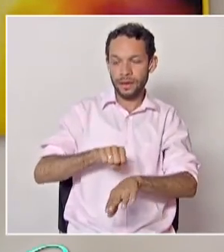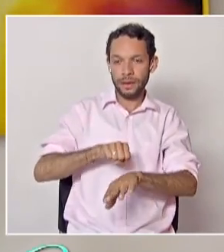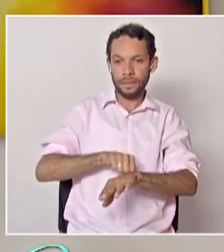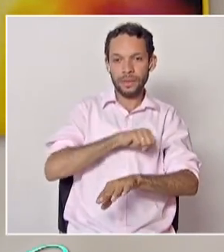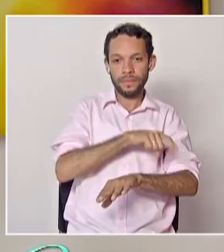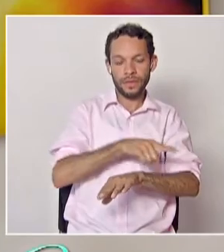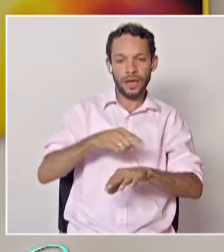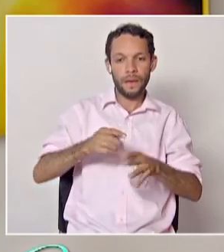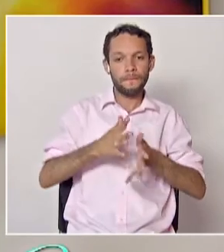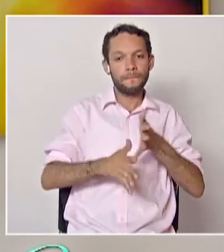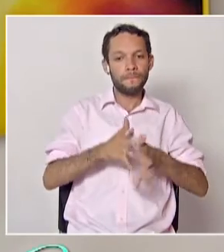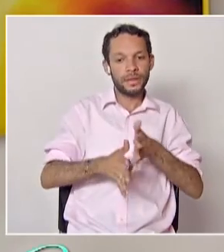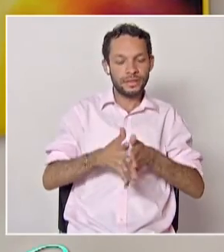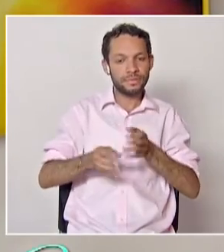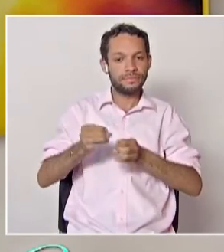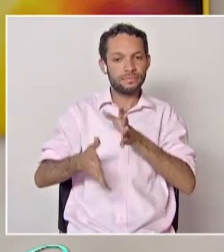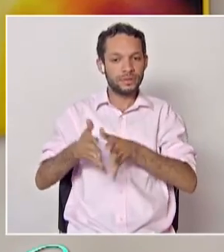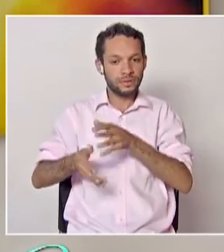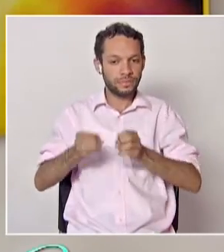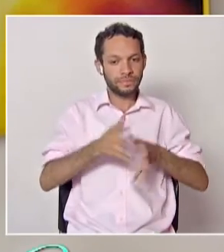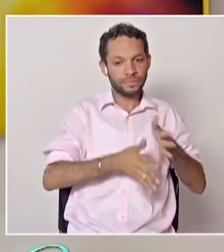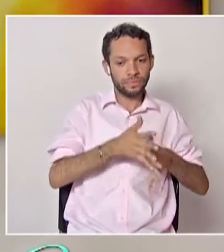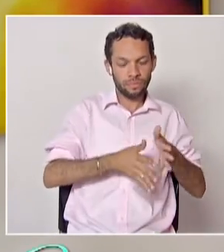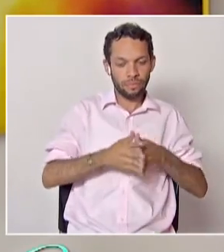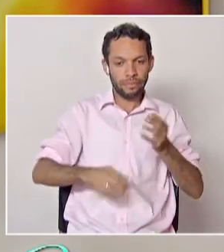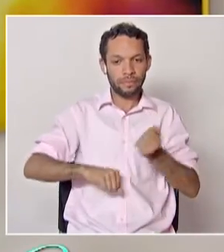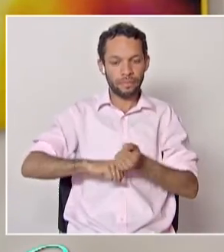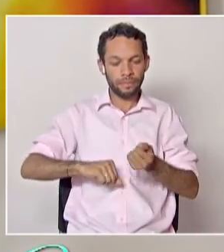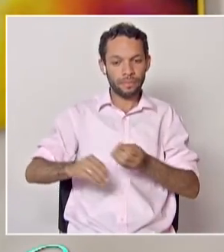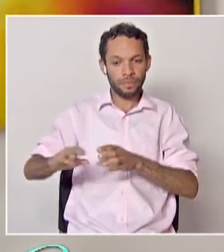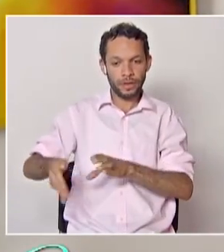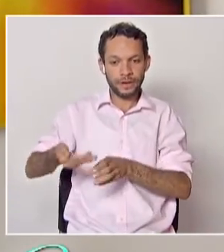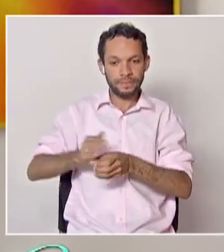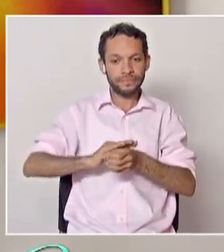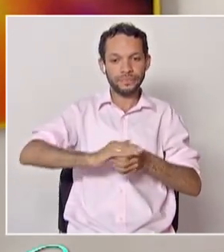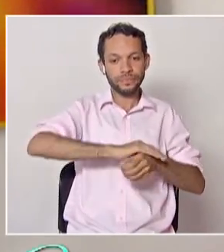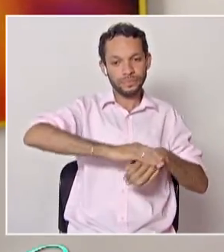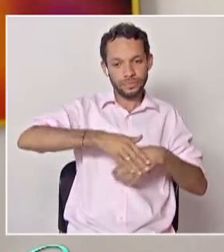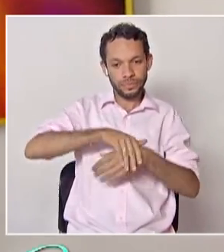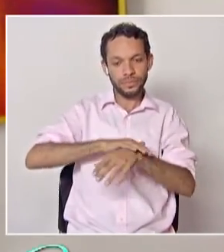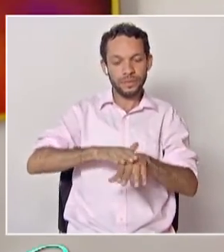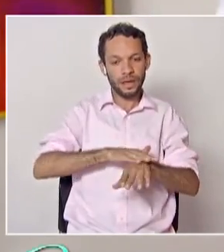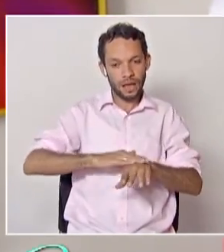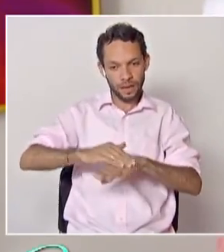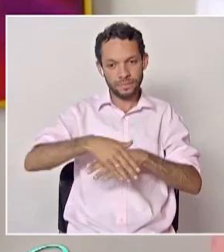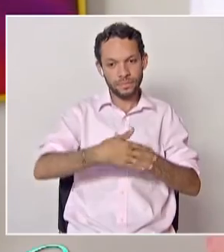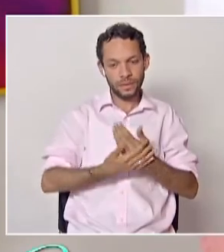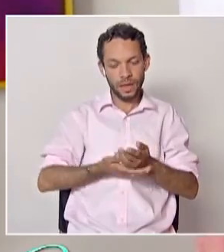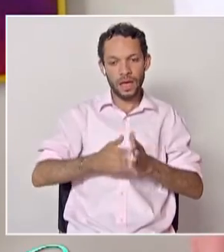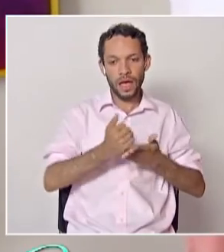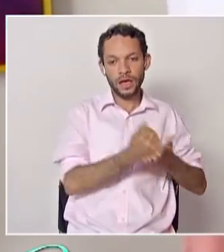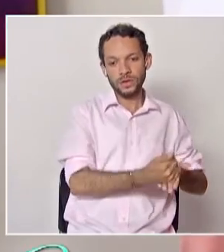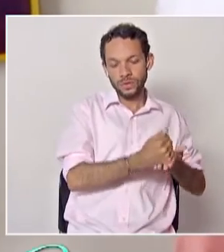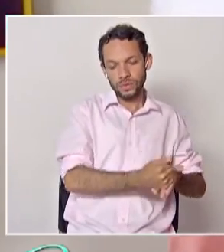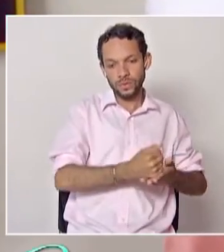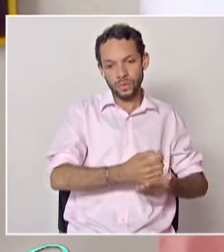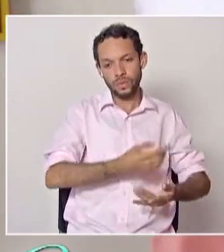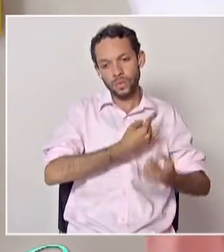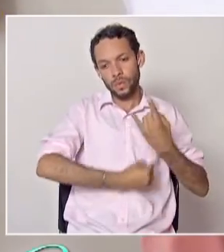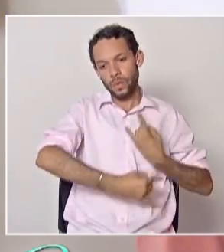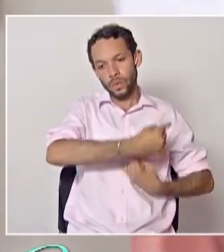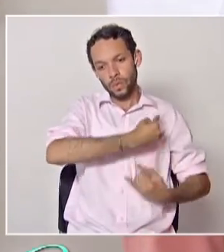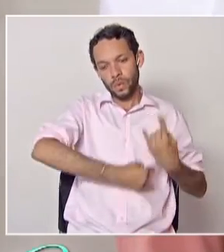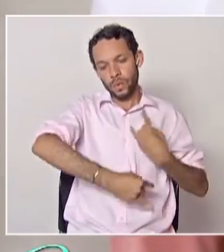un masaje final. En este caso se utilizan productos que son geles, que son calientes, que mejoran y estimulan la circulación en